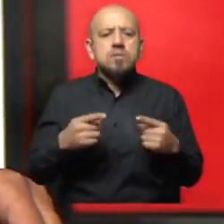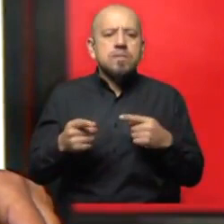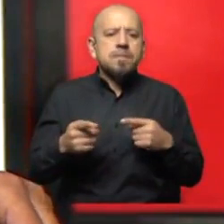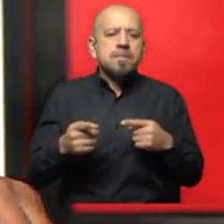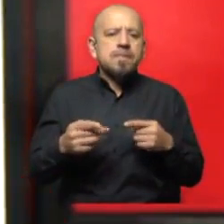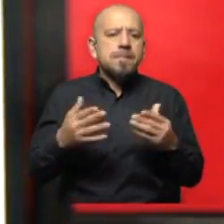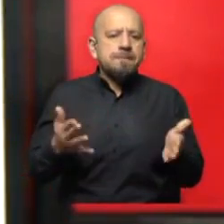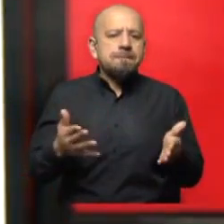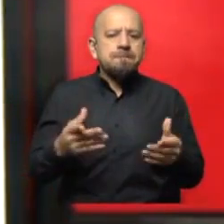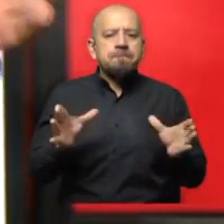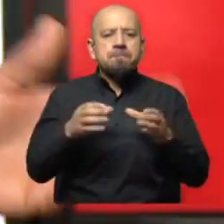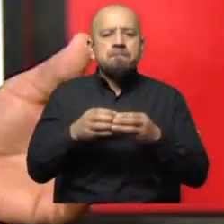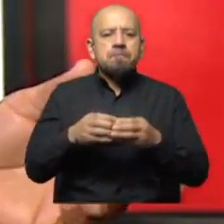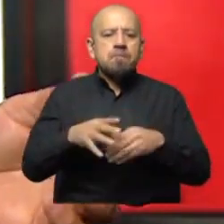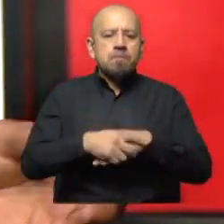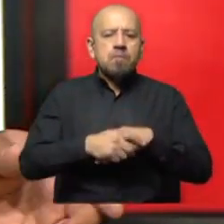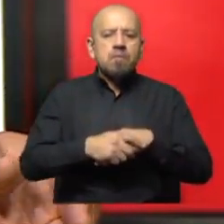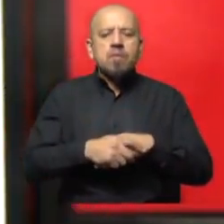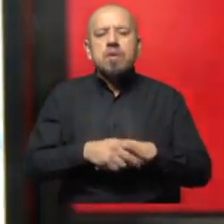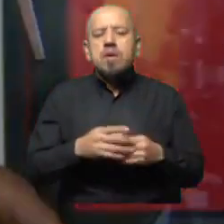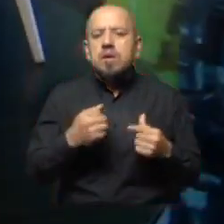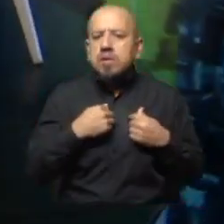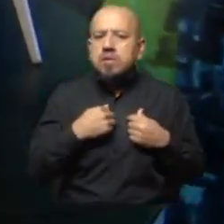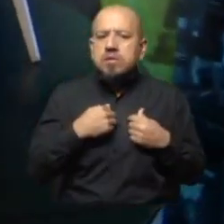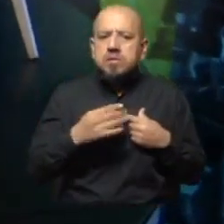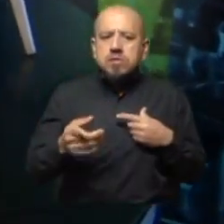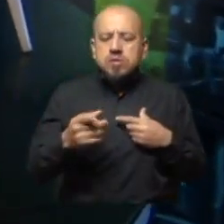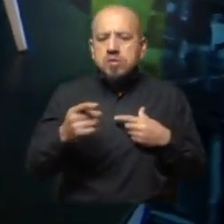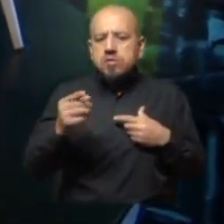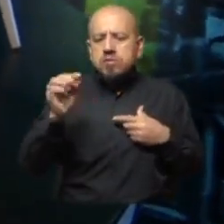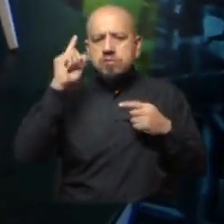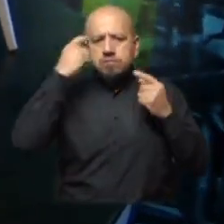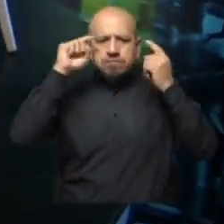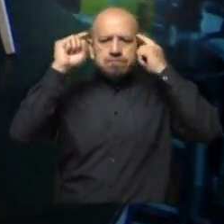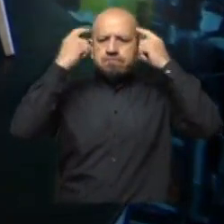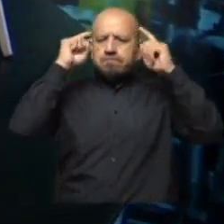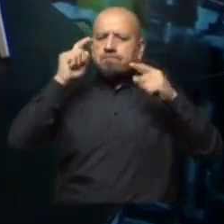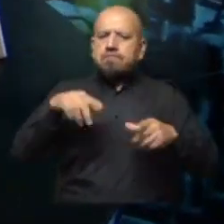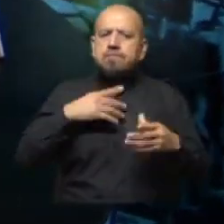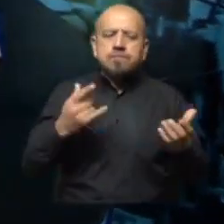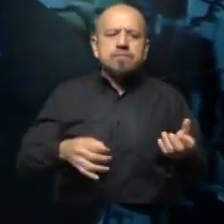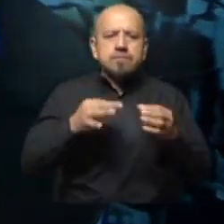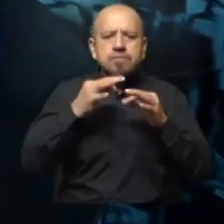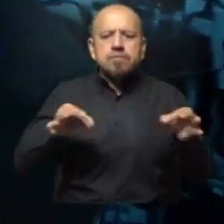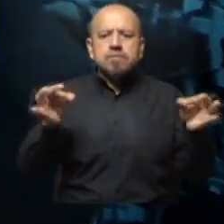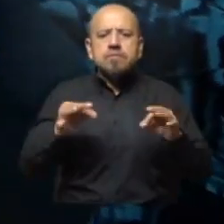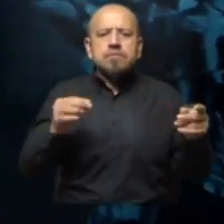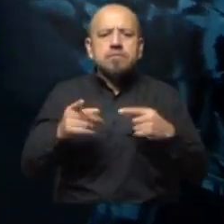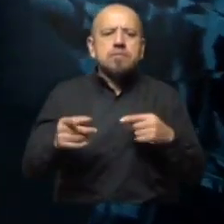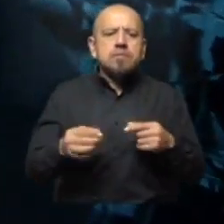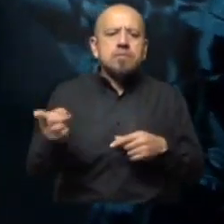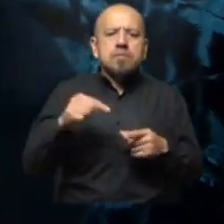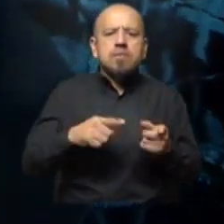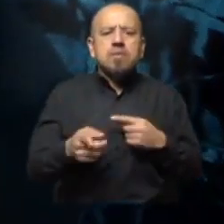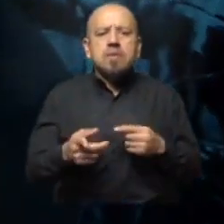para un grupo de amigos yo siempre fui como muy de inventar canciones muy de chico la maestra